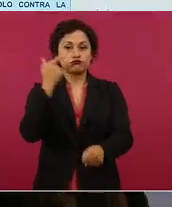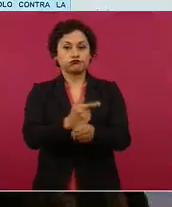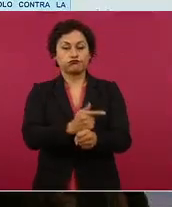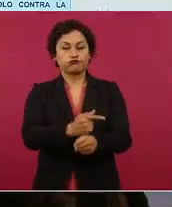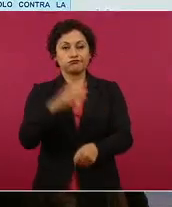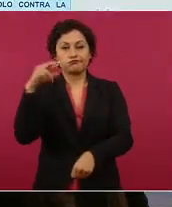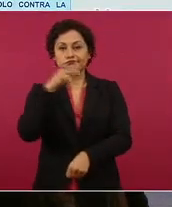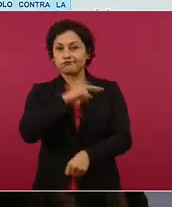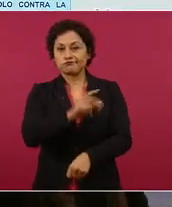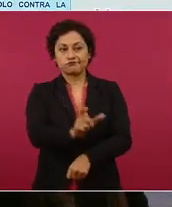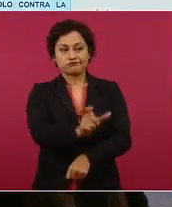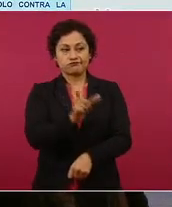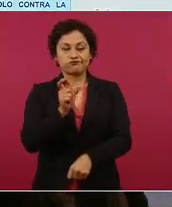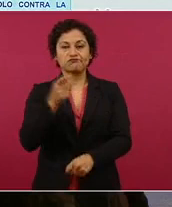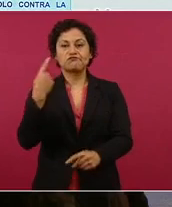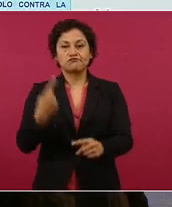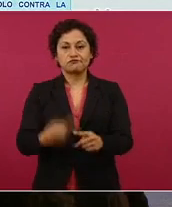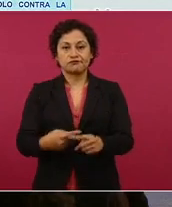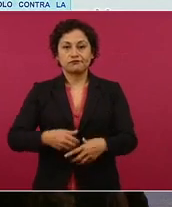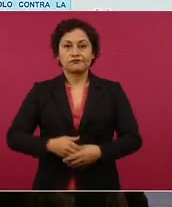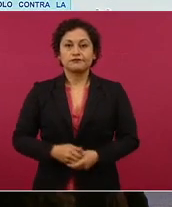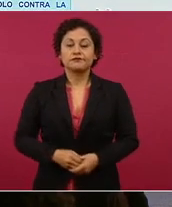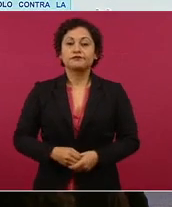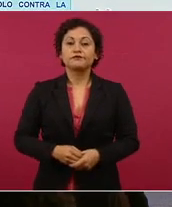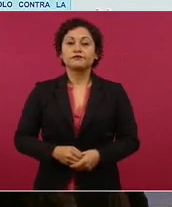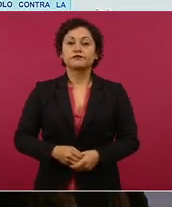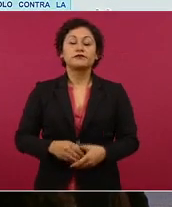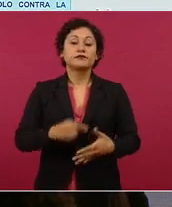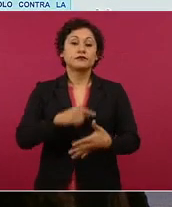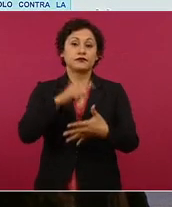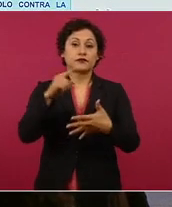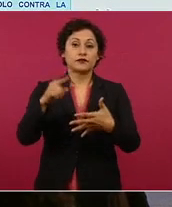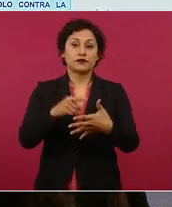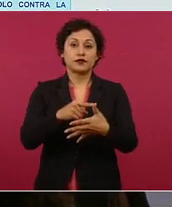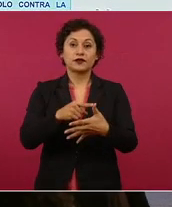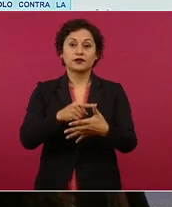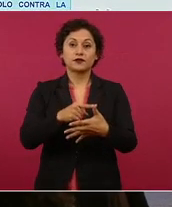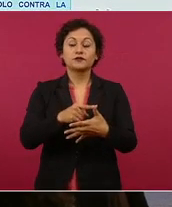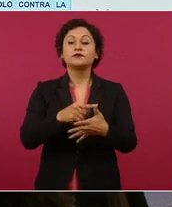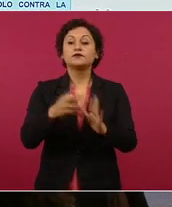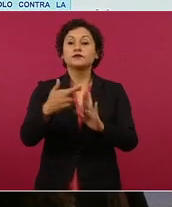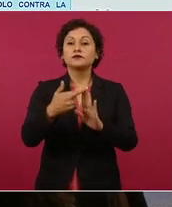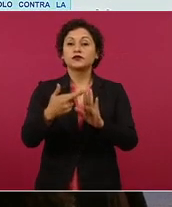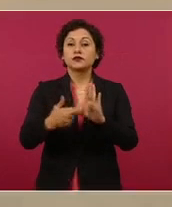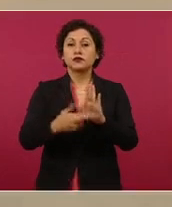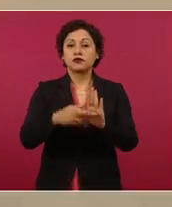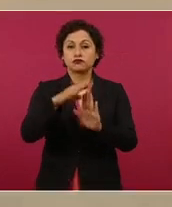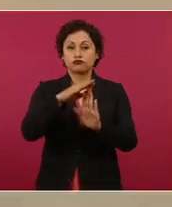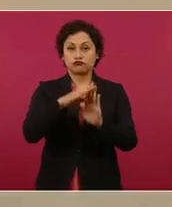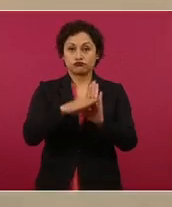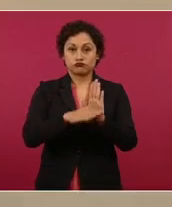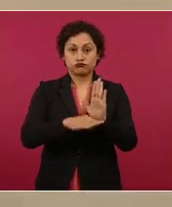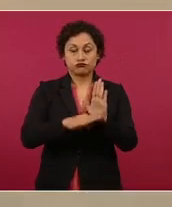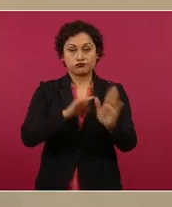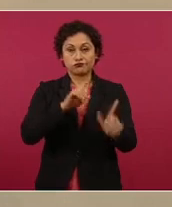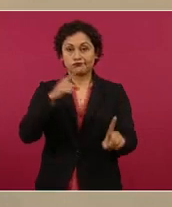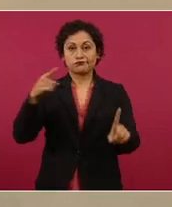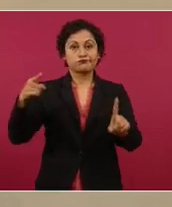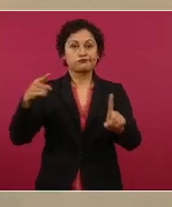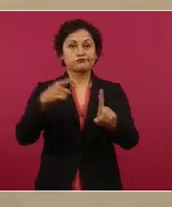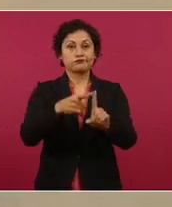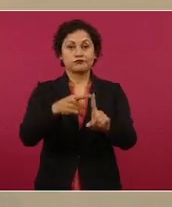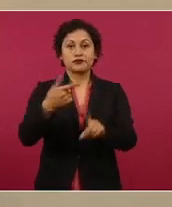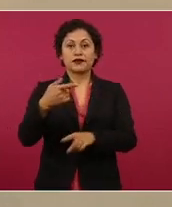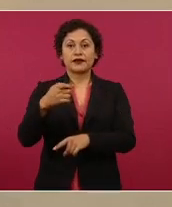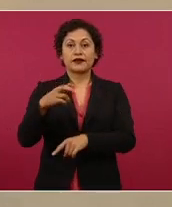este tipo de incidentes. Como quinto punto, un protocolo contra la desigualdad de género,